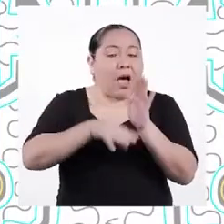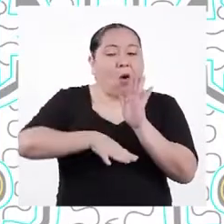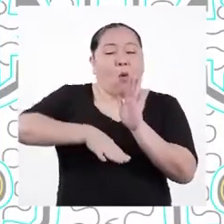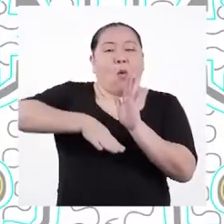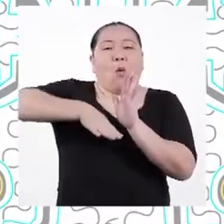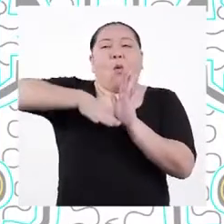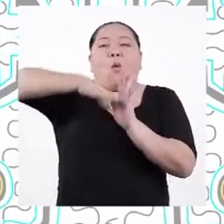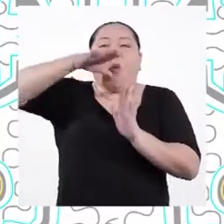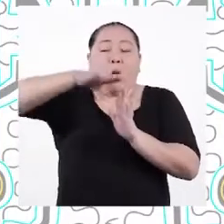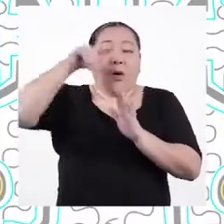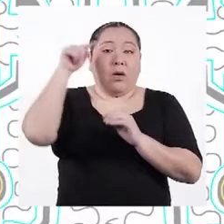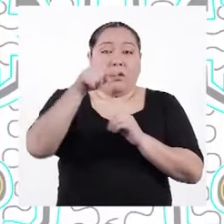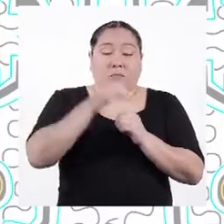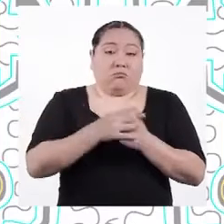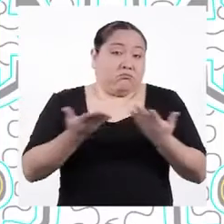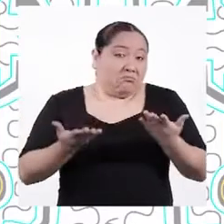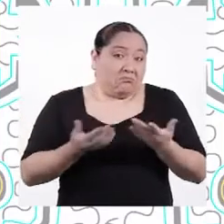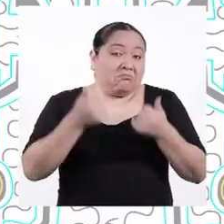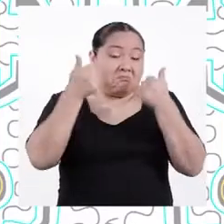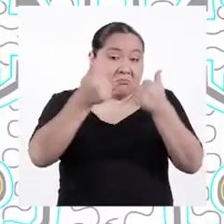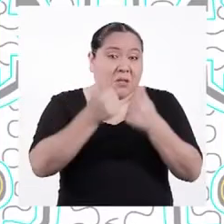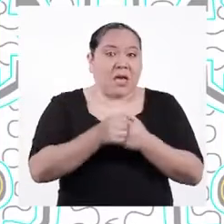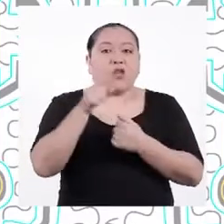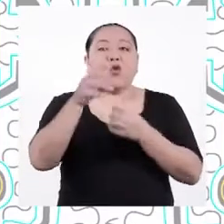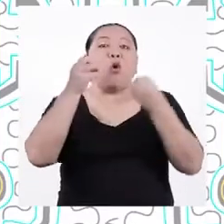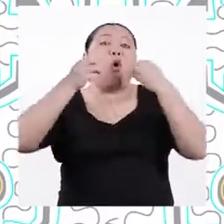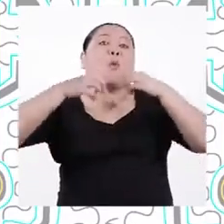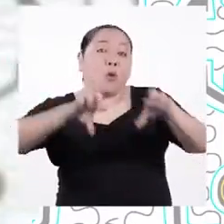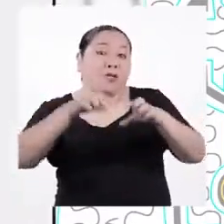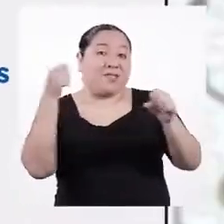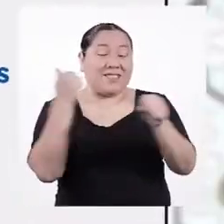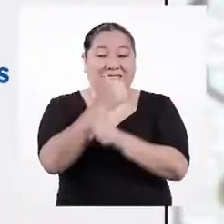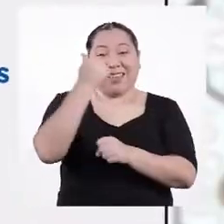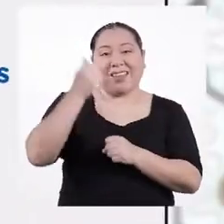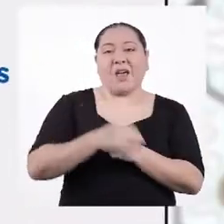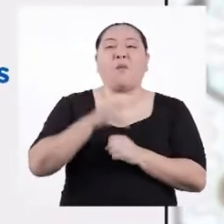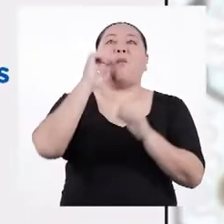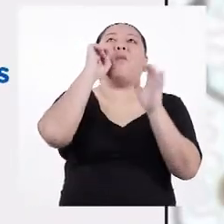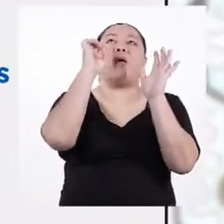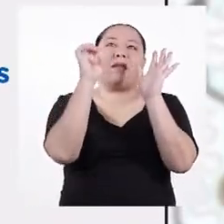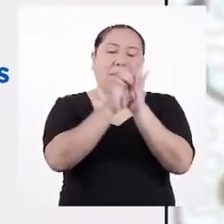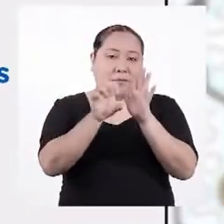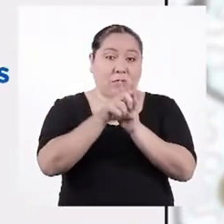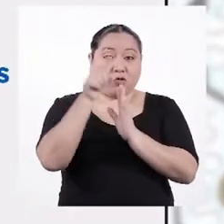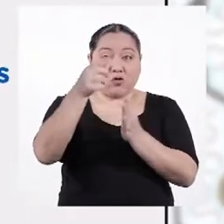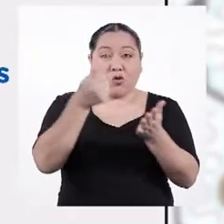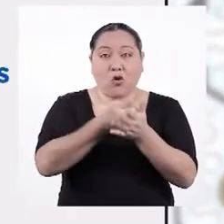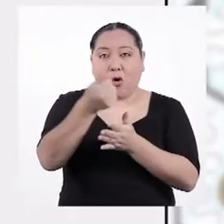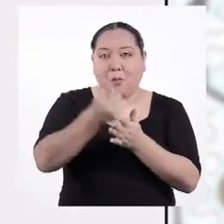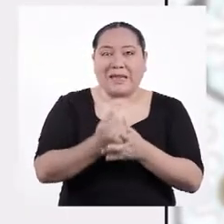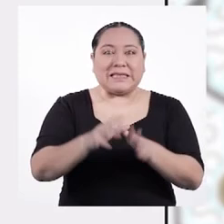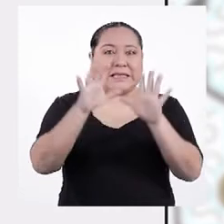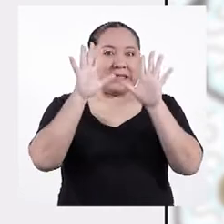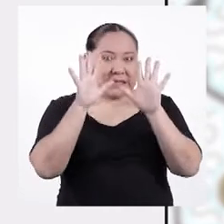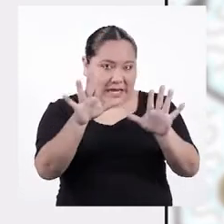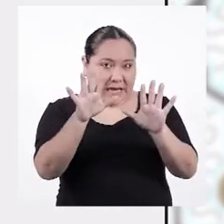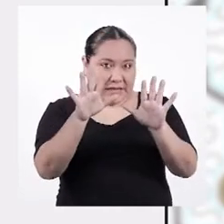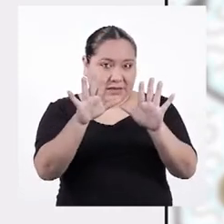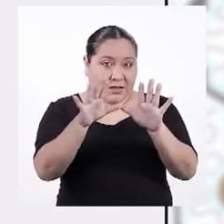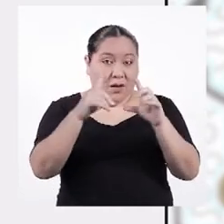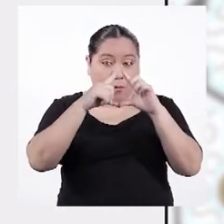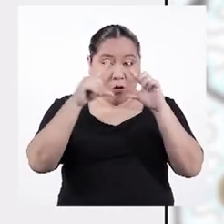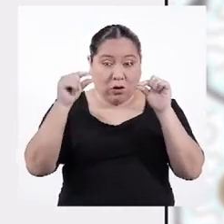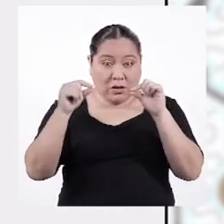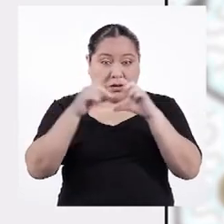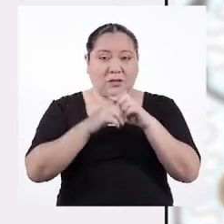a tu favor y con ello tus posibilidades de ganar. Por ejemplo, si compras 10 boletos, la probabilidad de ganar la